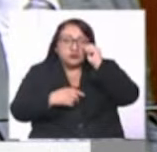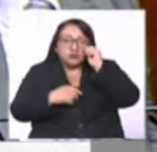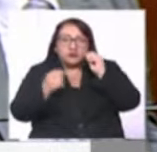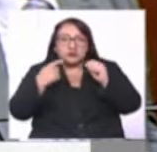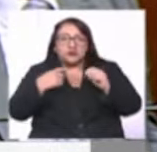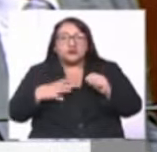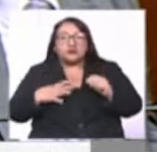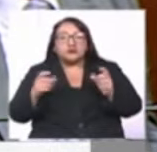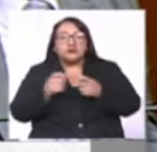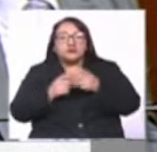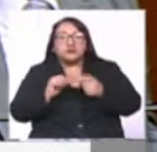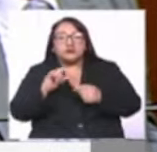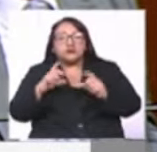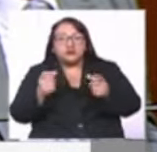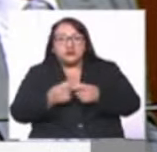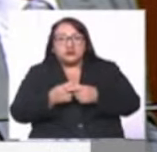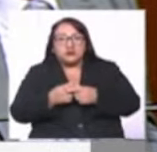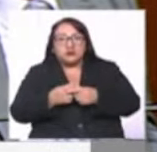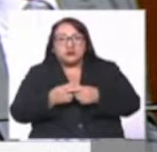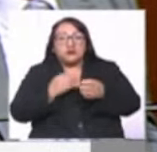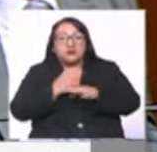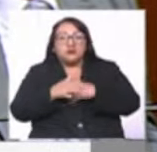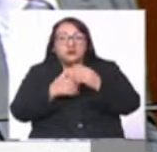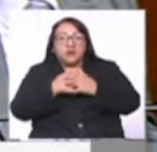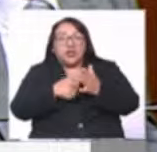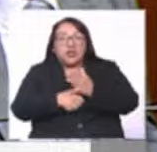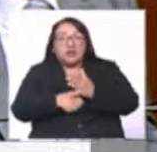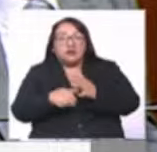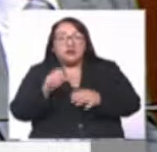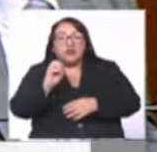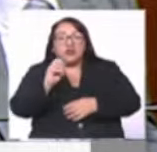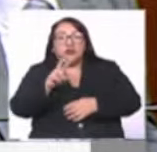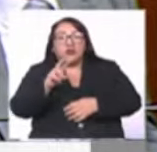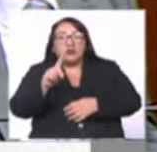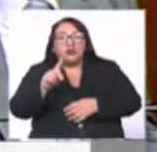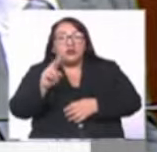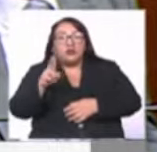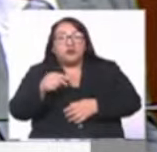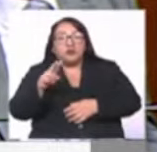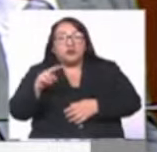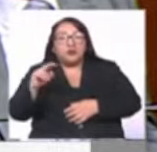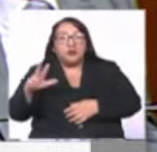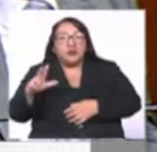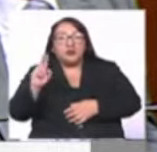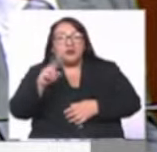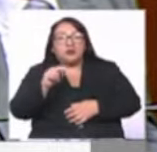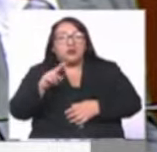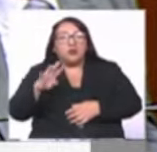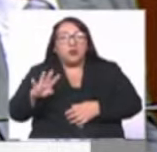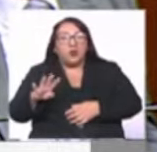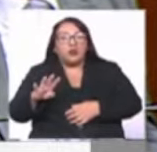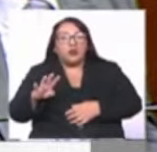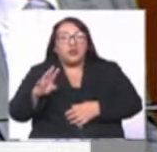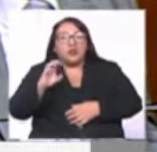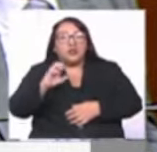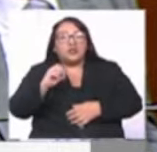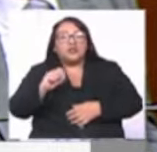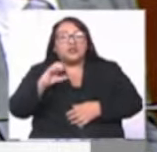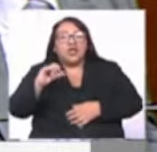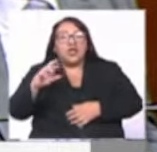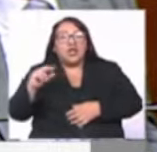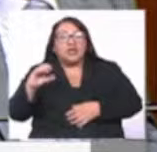congresistas integrantes de la subcomisión a través del oficio circular 021-2022 g224 gsc